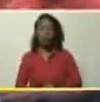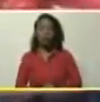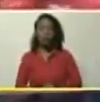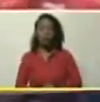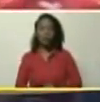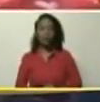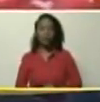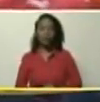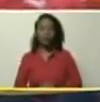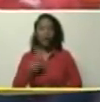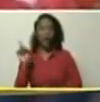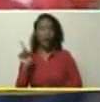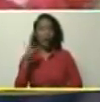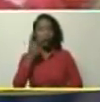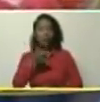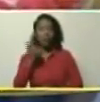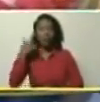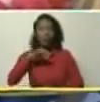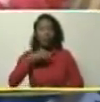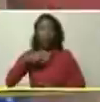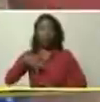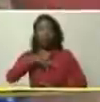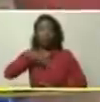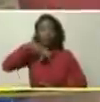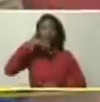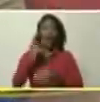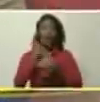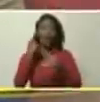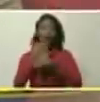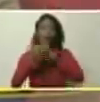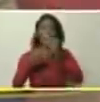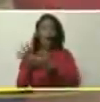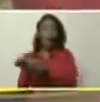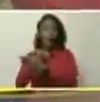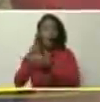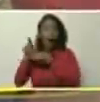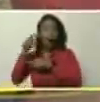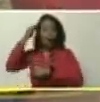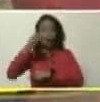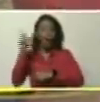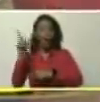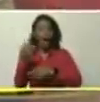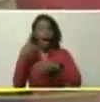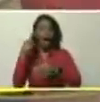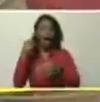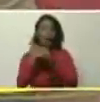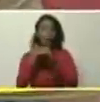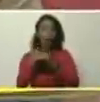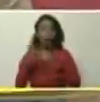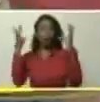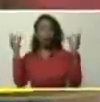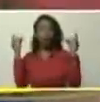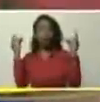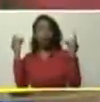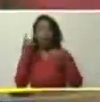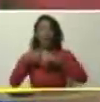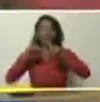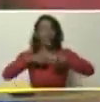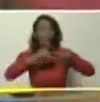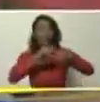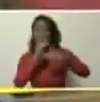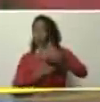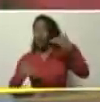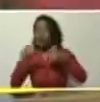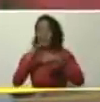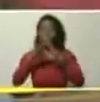para decirnos que tenemos que elevarnos como Willy, elevarnos por encima de nuestras diferencias, elevarnos por encima